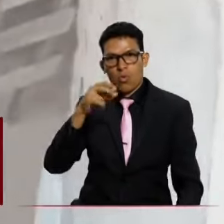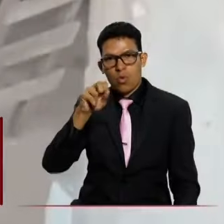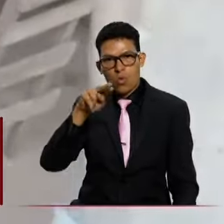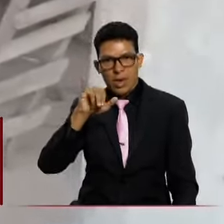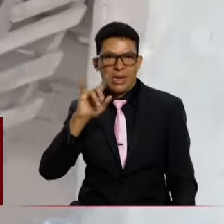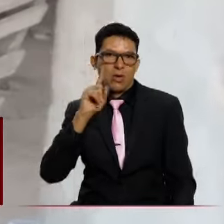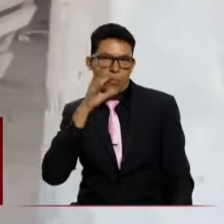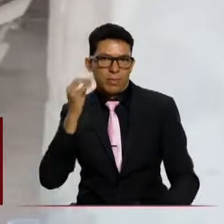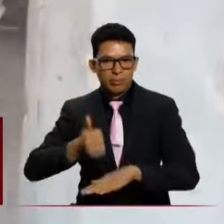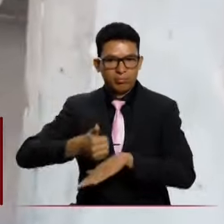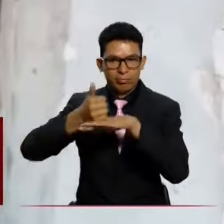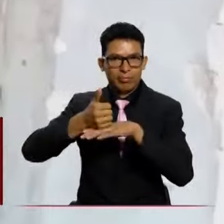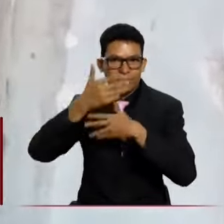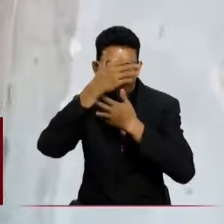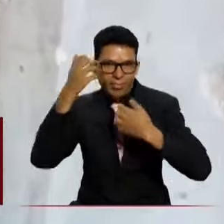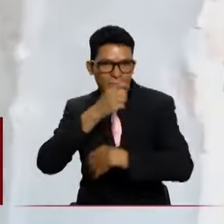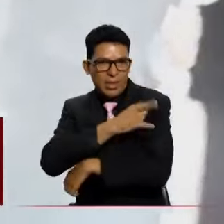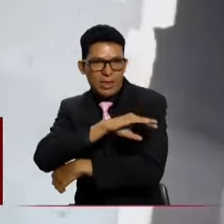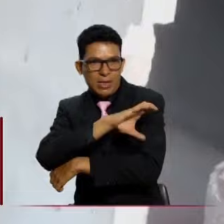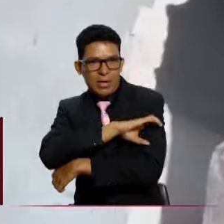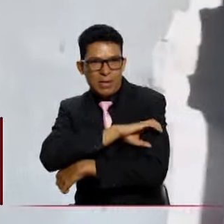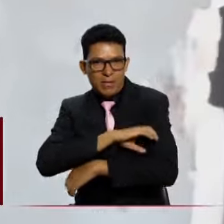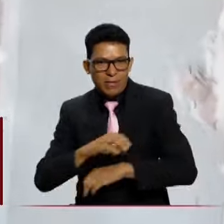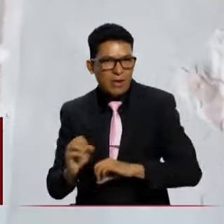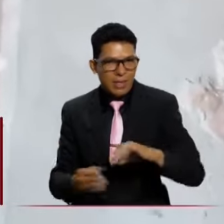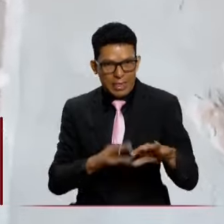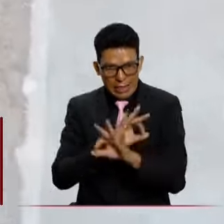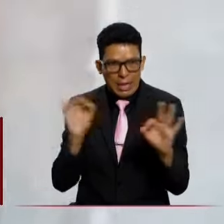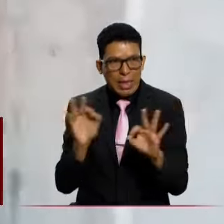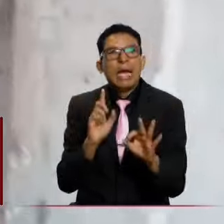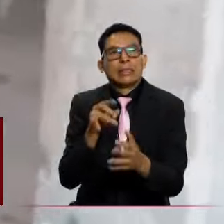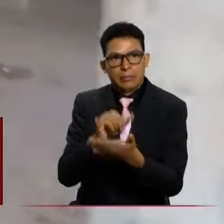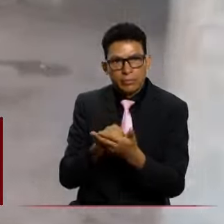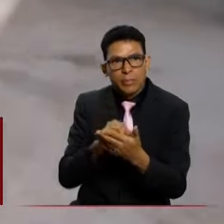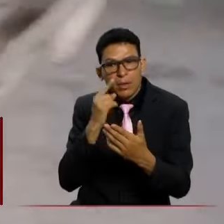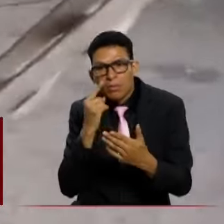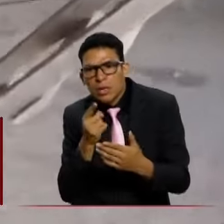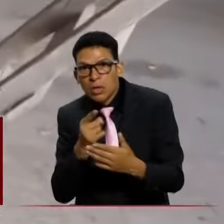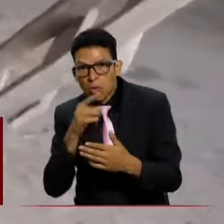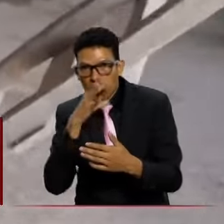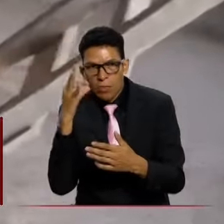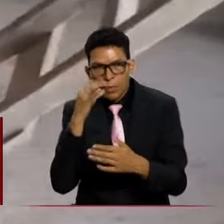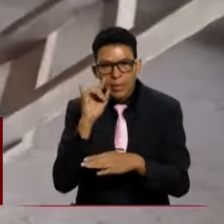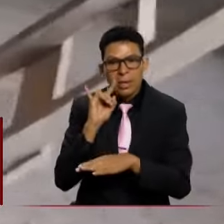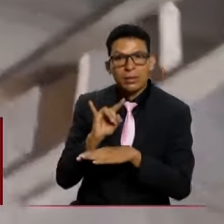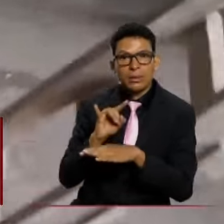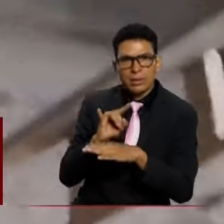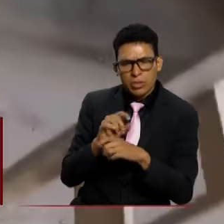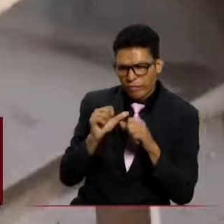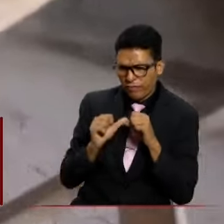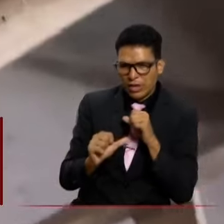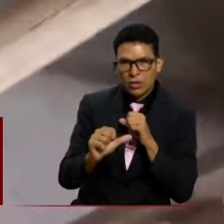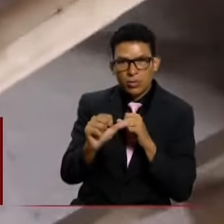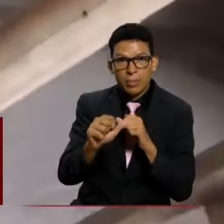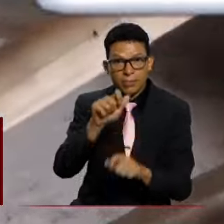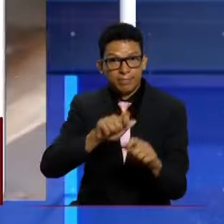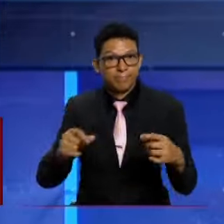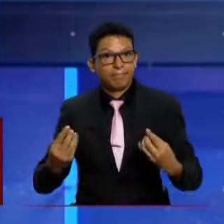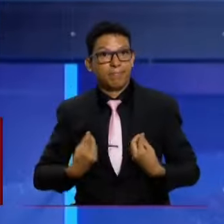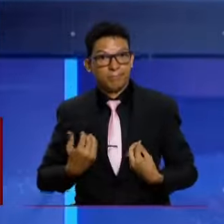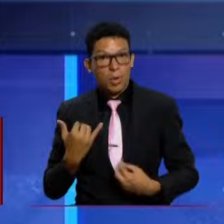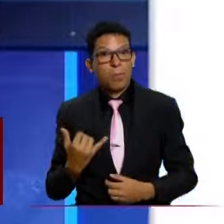principales cabecillas de las disidencias de las FARC. Durante el operativo se evidenció cómo este sujeto vigilaba de manera permanente a los